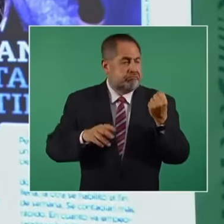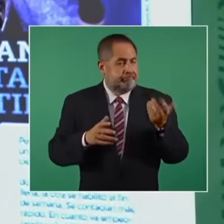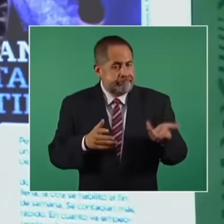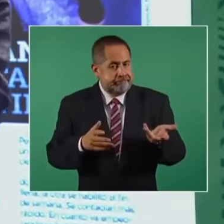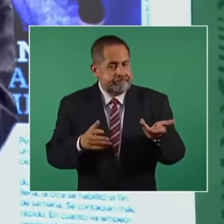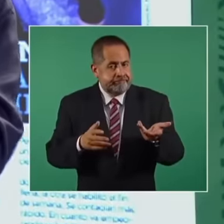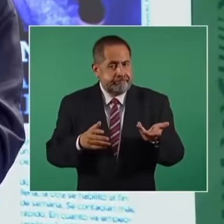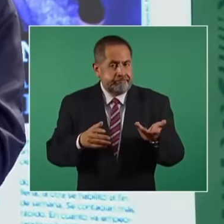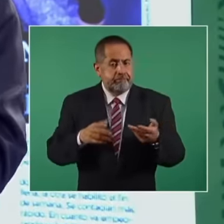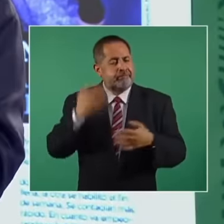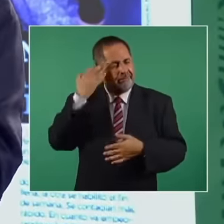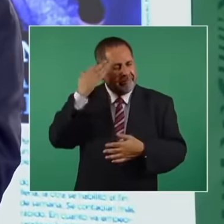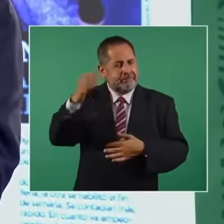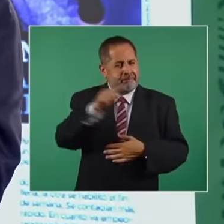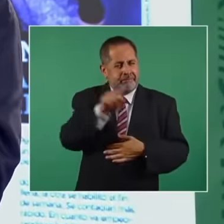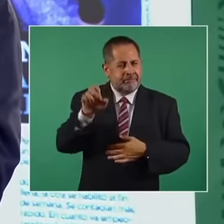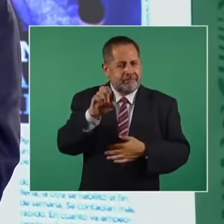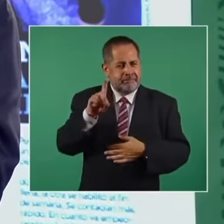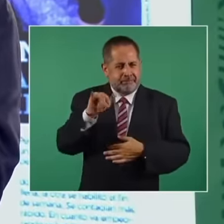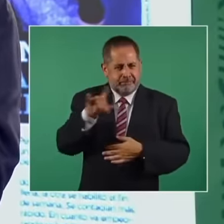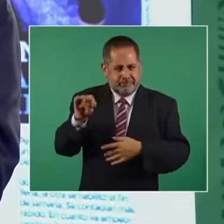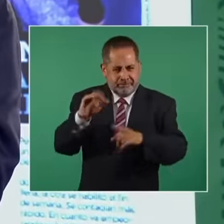Esto fue con Zedillo, ¿se acuerdan?